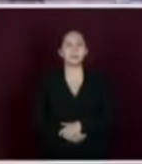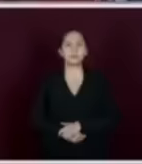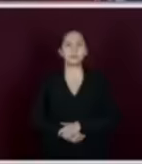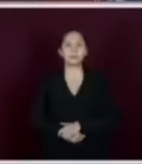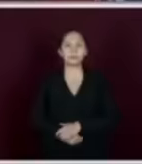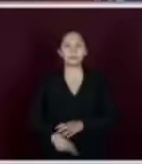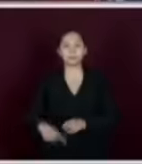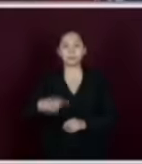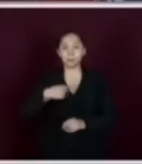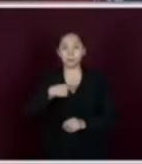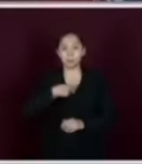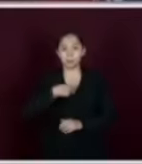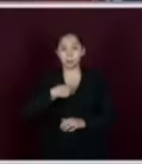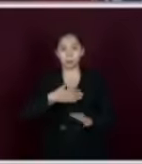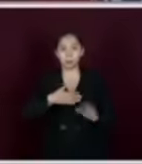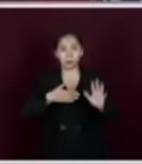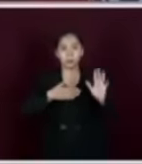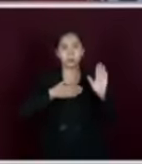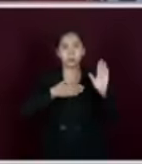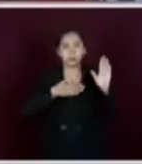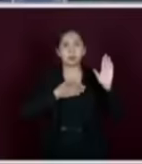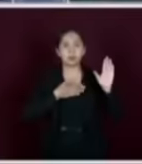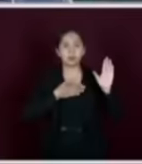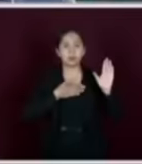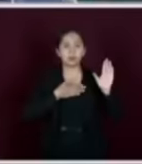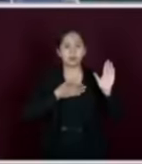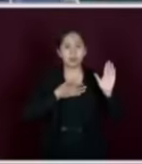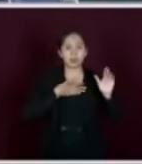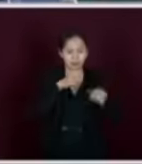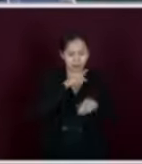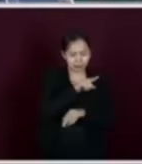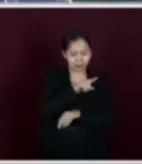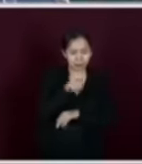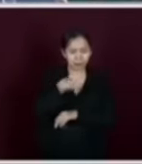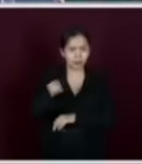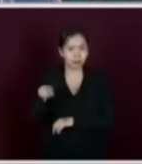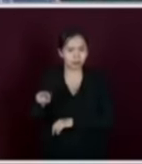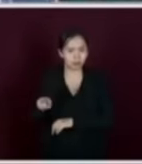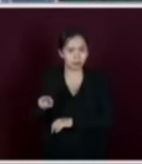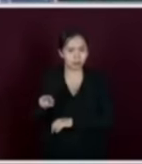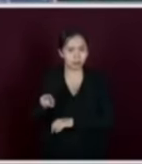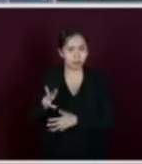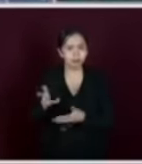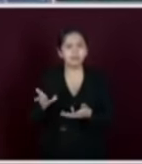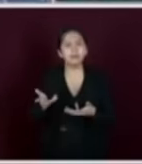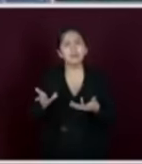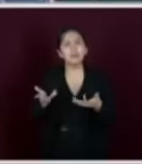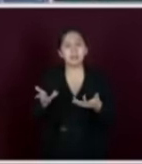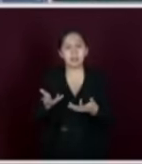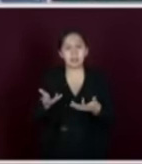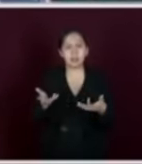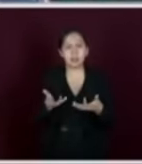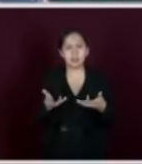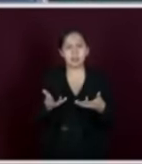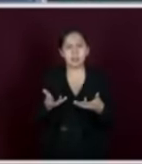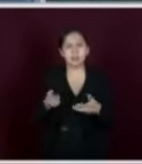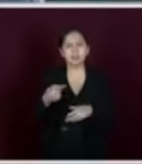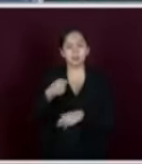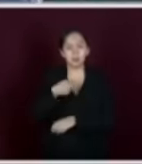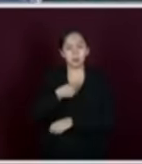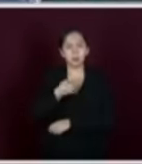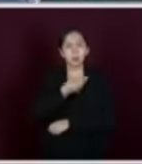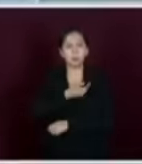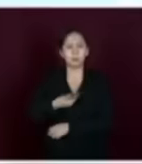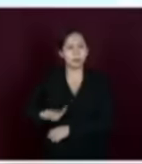Me comprometo con ustedes a ser una buena